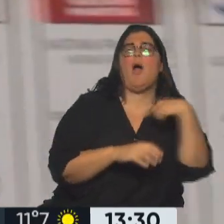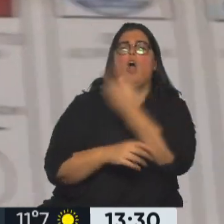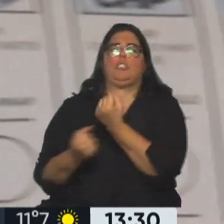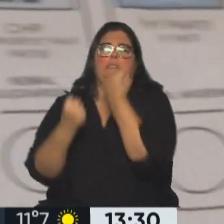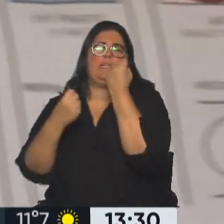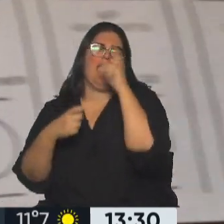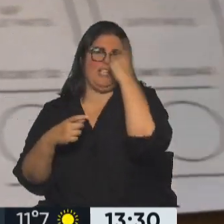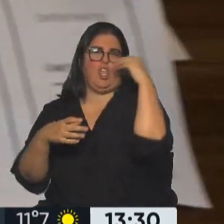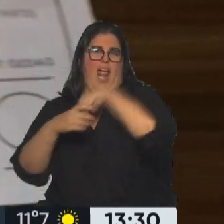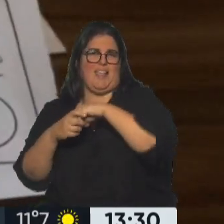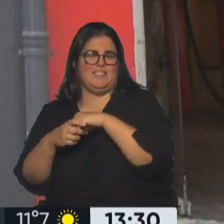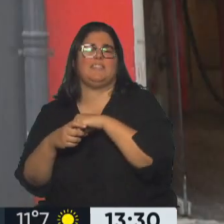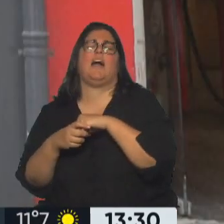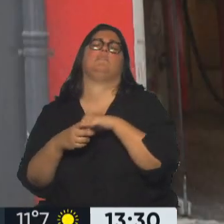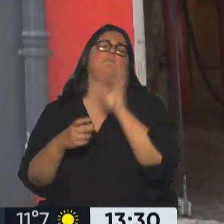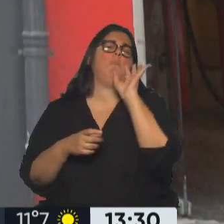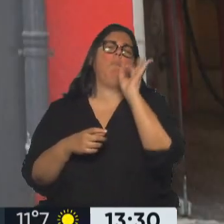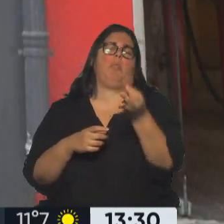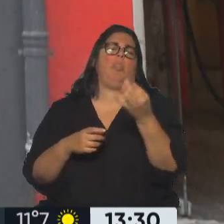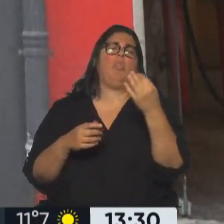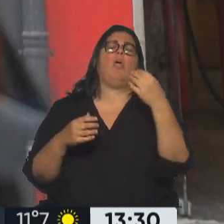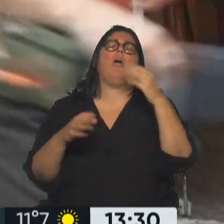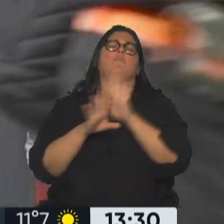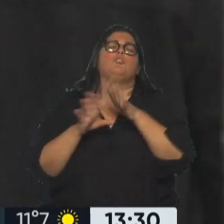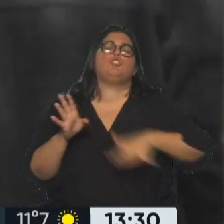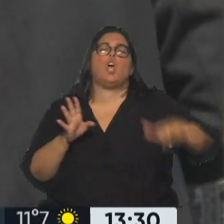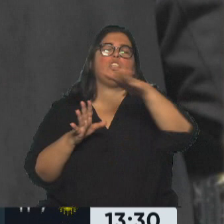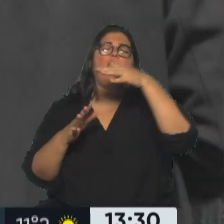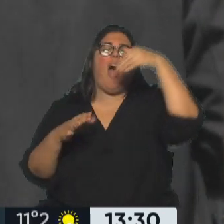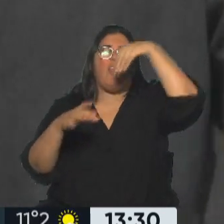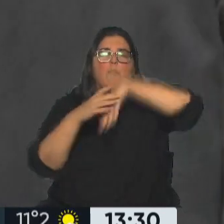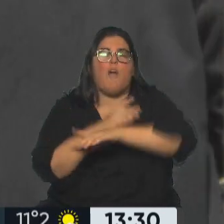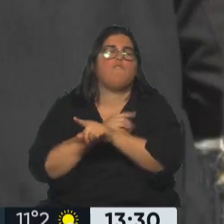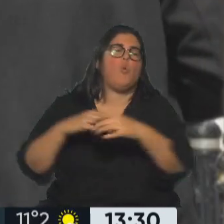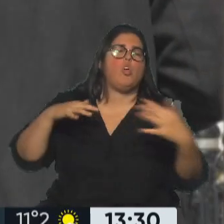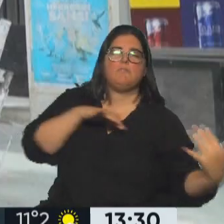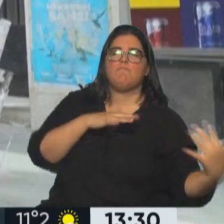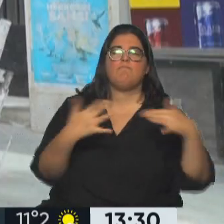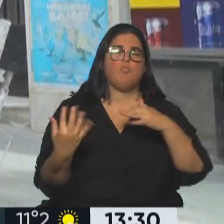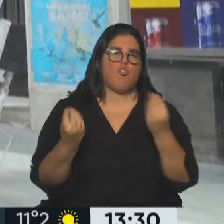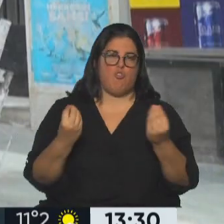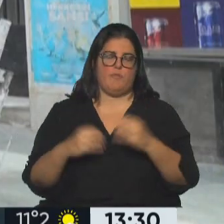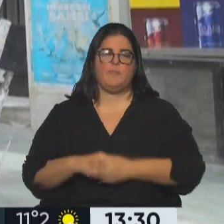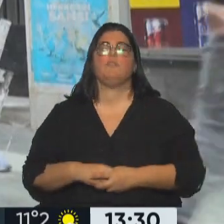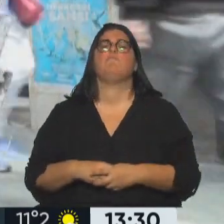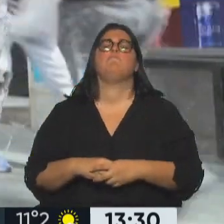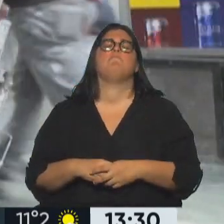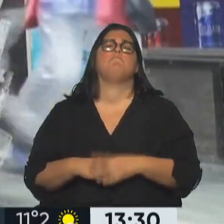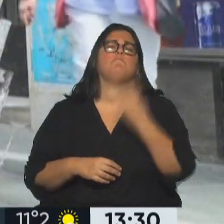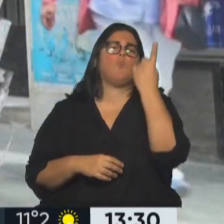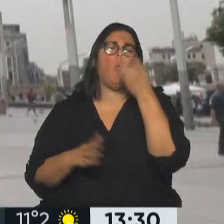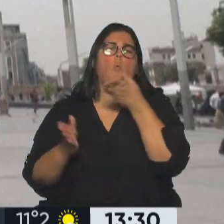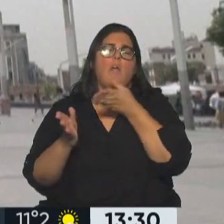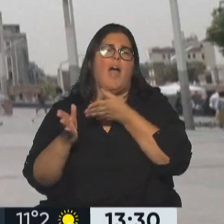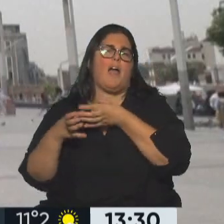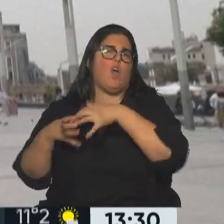insuficiente para dar cuenta de las corrientes subterráneas que vertebran a la sociedad turca. Y una de esas corrientes, que demostró tener un papel central